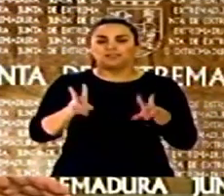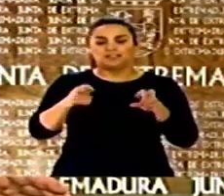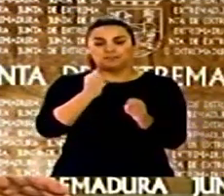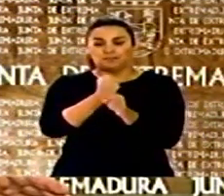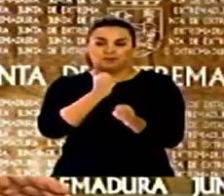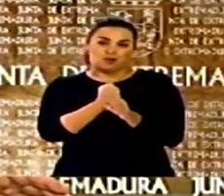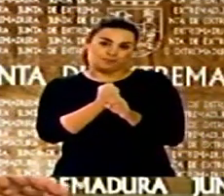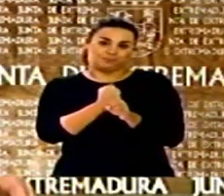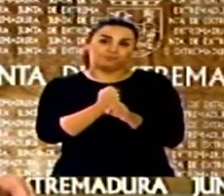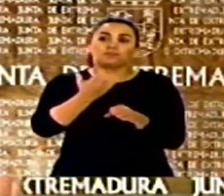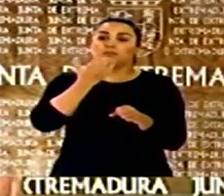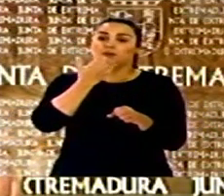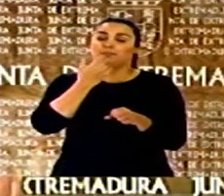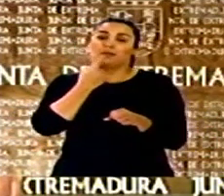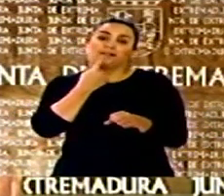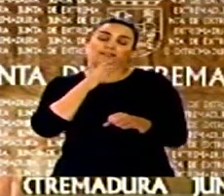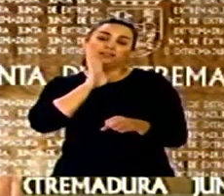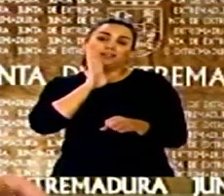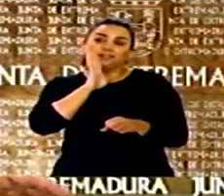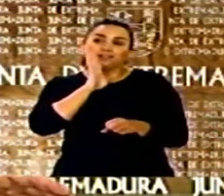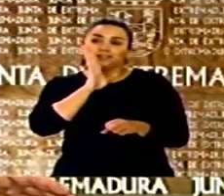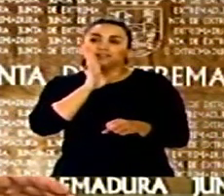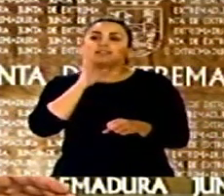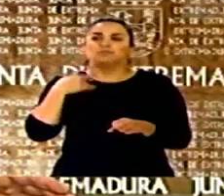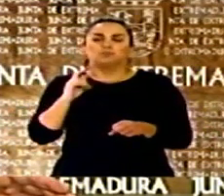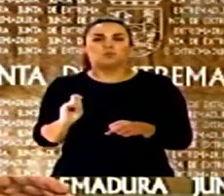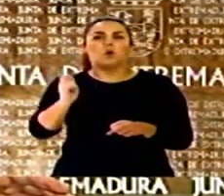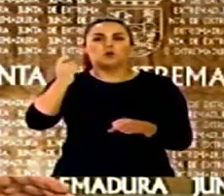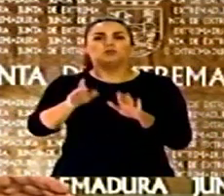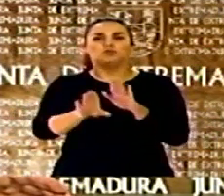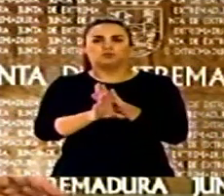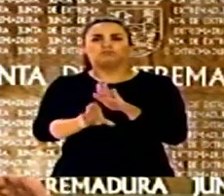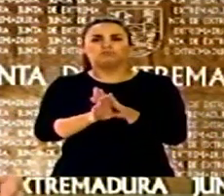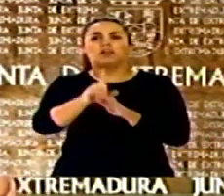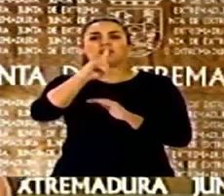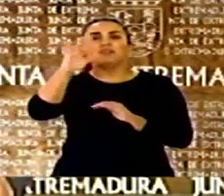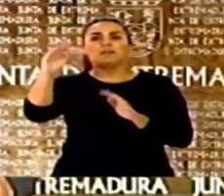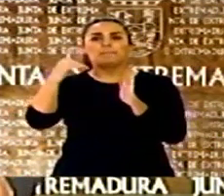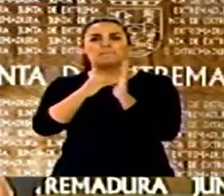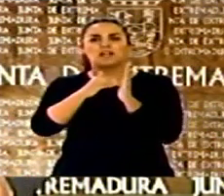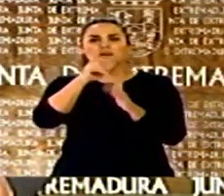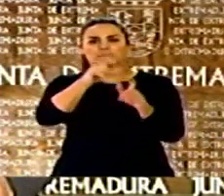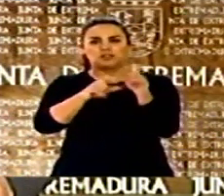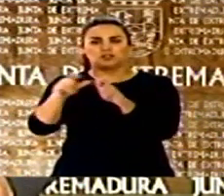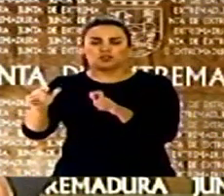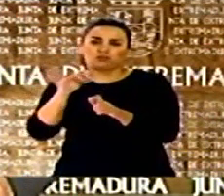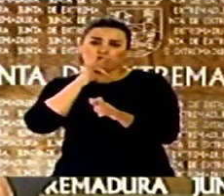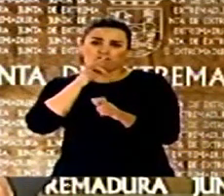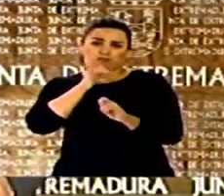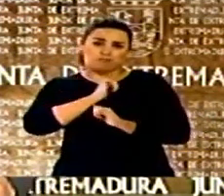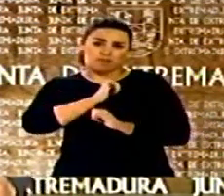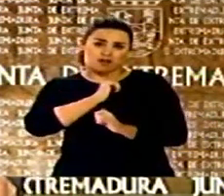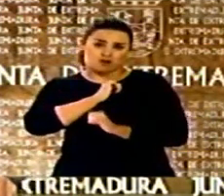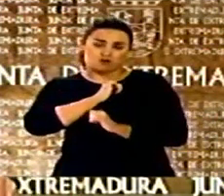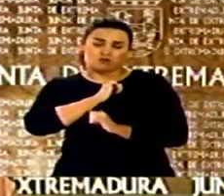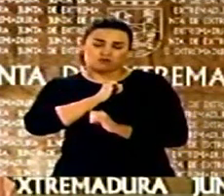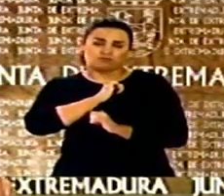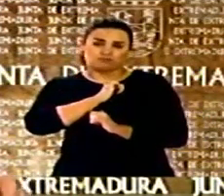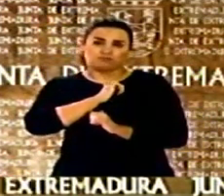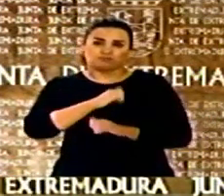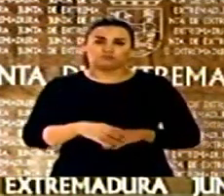esta tierra. Se han mejorado un número significativo de cosas, pero queda todavía camino por andar y en ese camino tenemos que